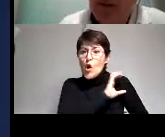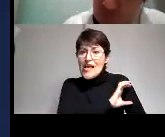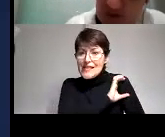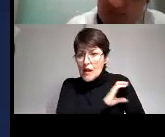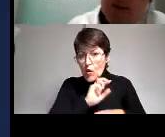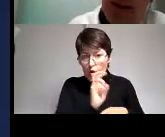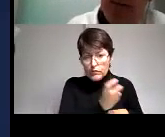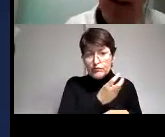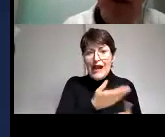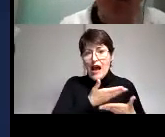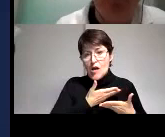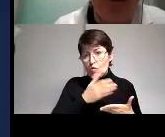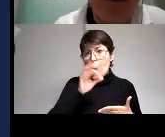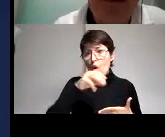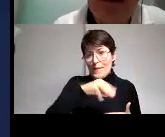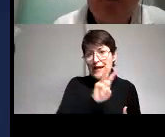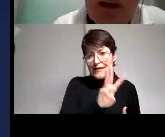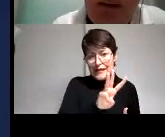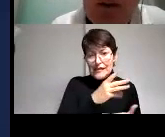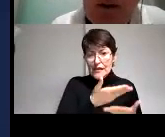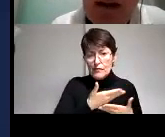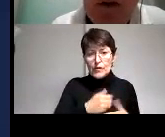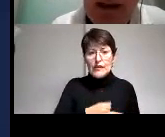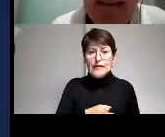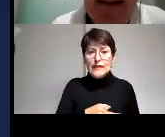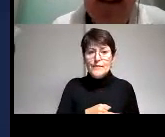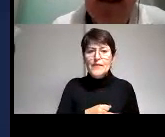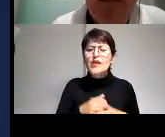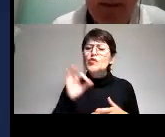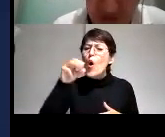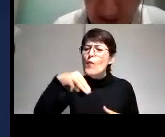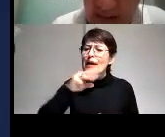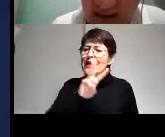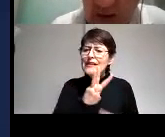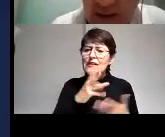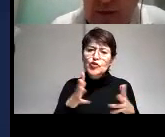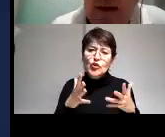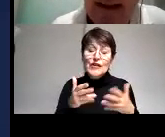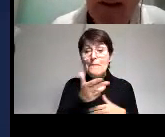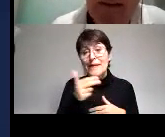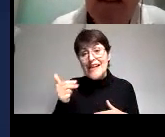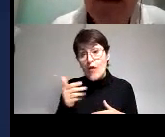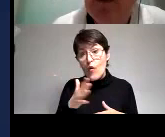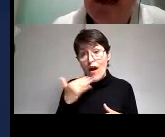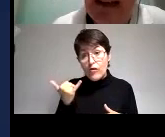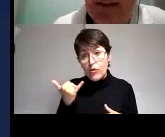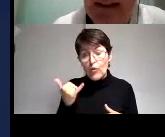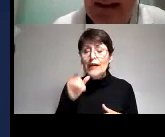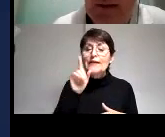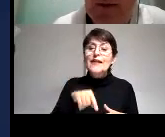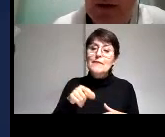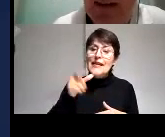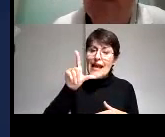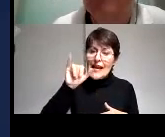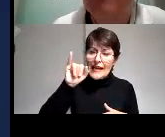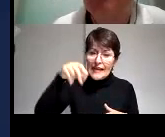omega 3 nos puede proteger a nivel cardiovascular. ¿Dónde vamos a encontrar los omega 3? Pues están en el pescado azul, en las semillas de lino y en las